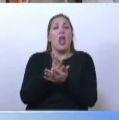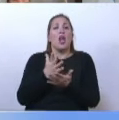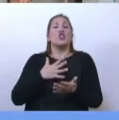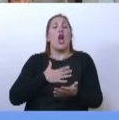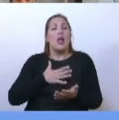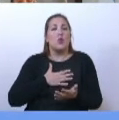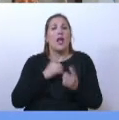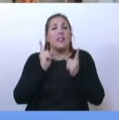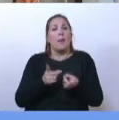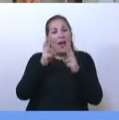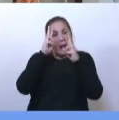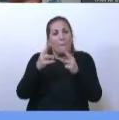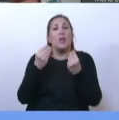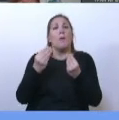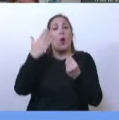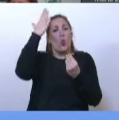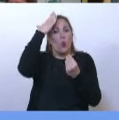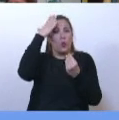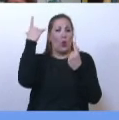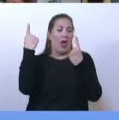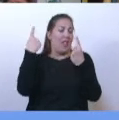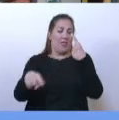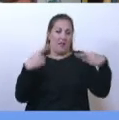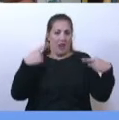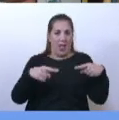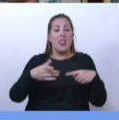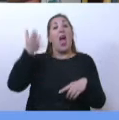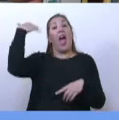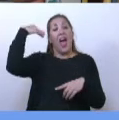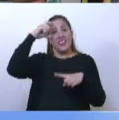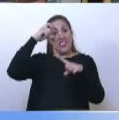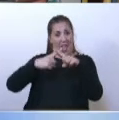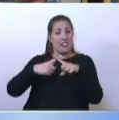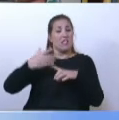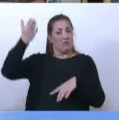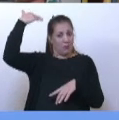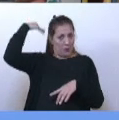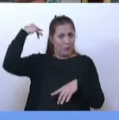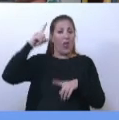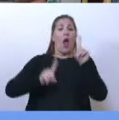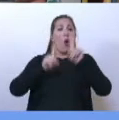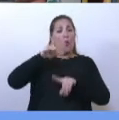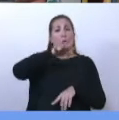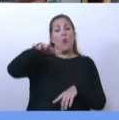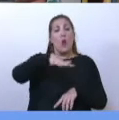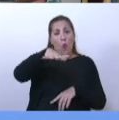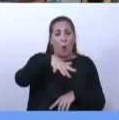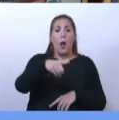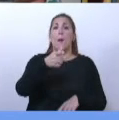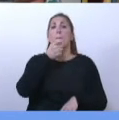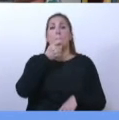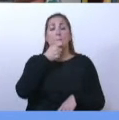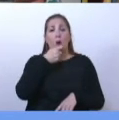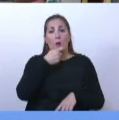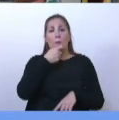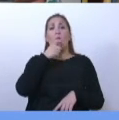por la interculturalidad existen antecedentes de en algunas jurisdicciones como por ejemplo en la